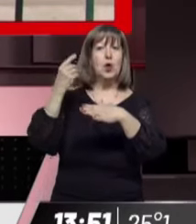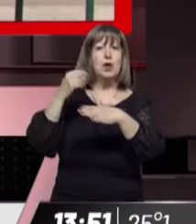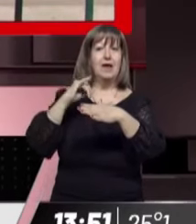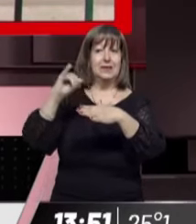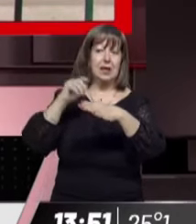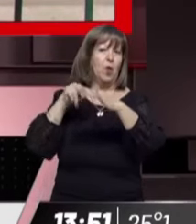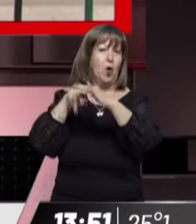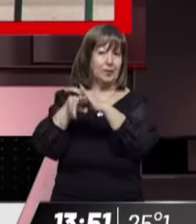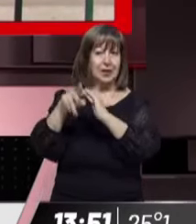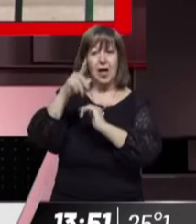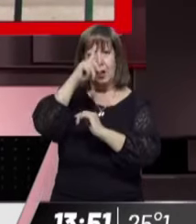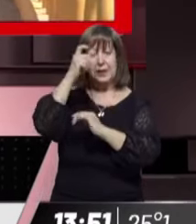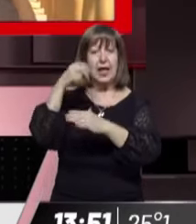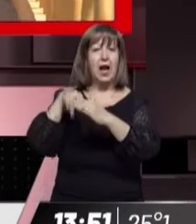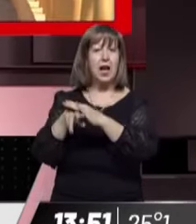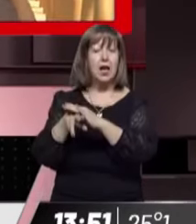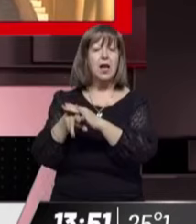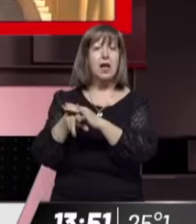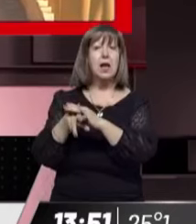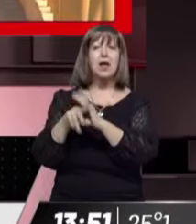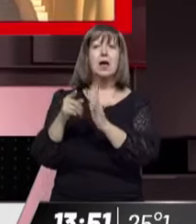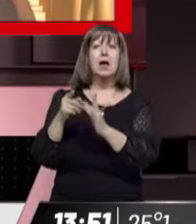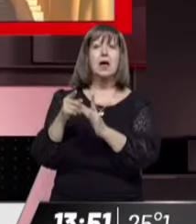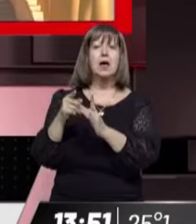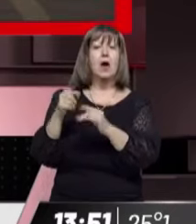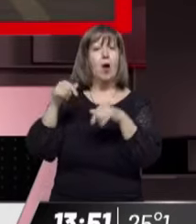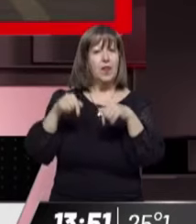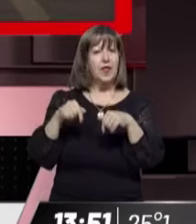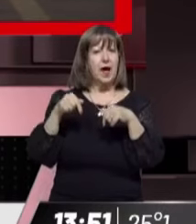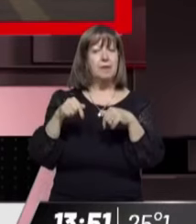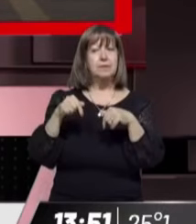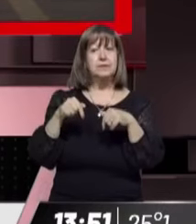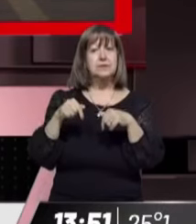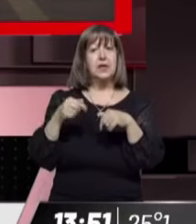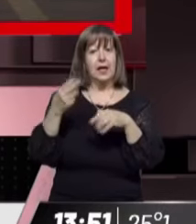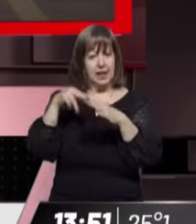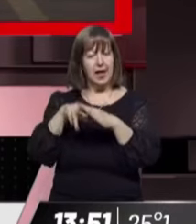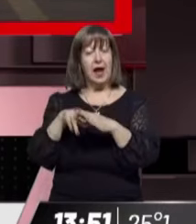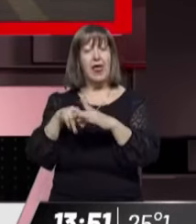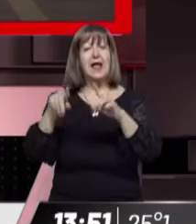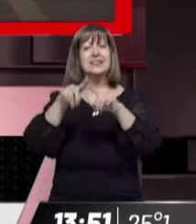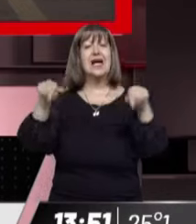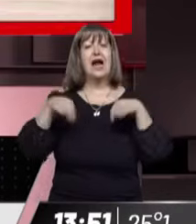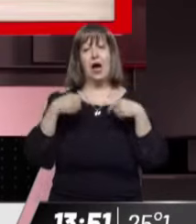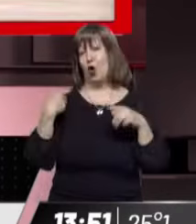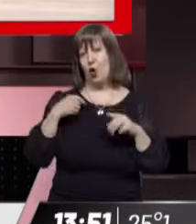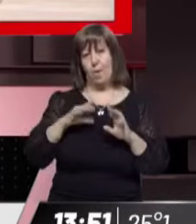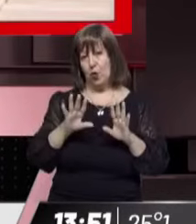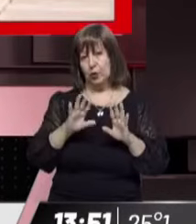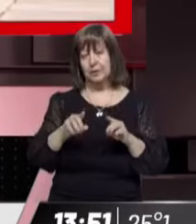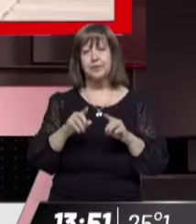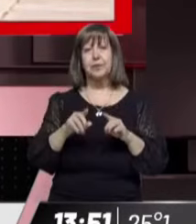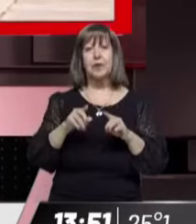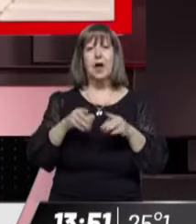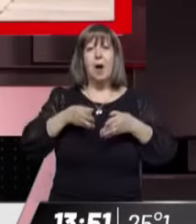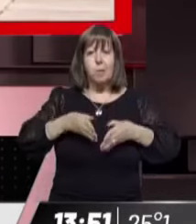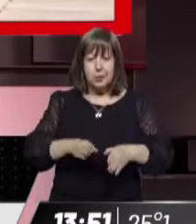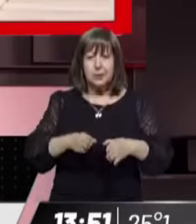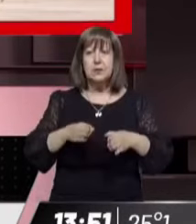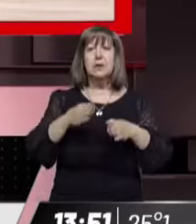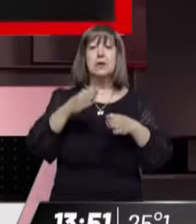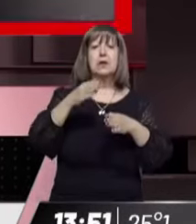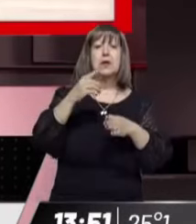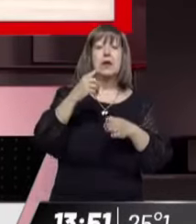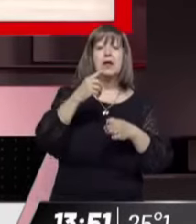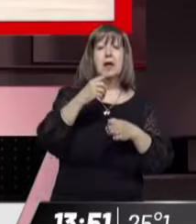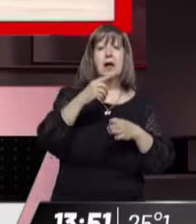hospital. Llegó compensada. Hoy día está internada en sala común. Ella dio a luz en el hospital